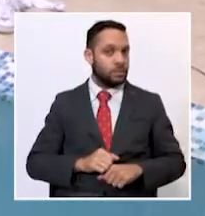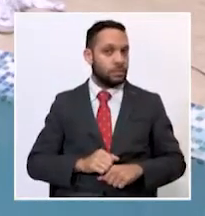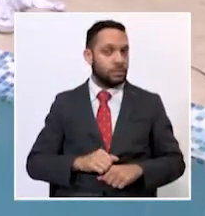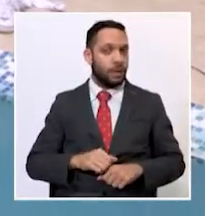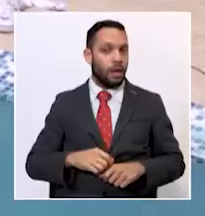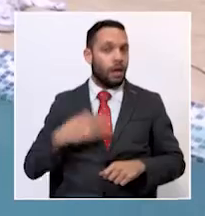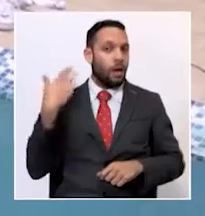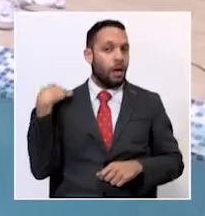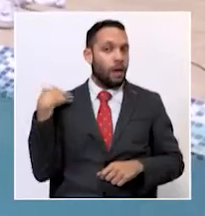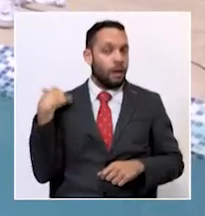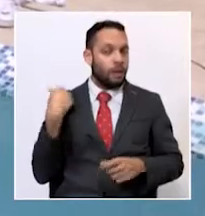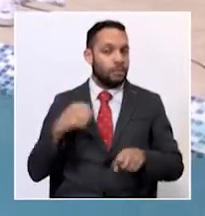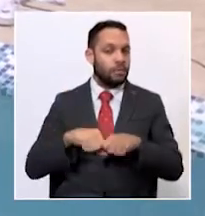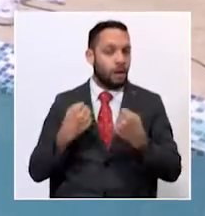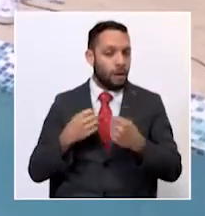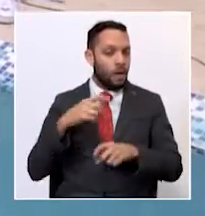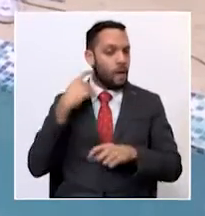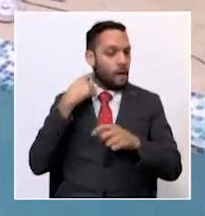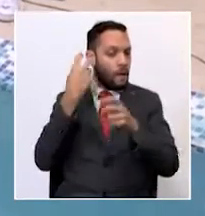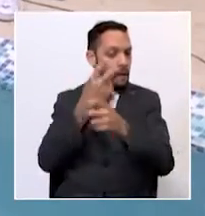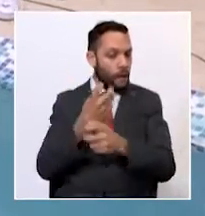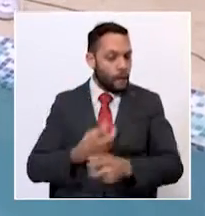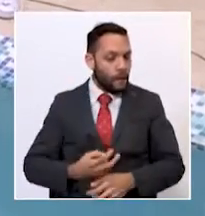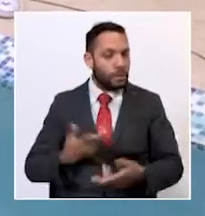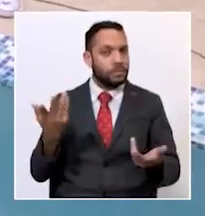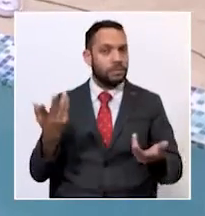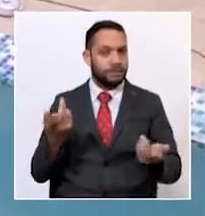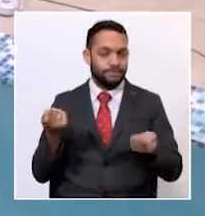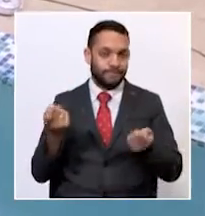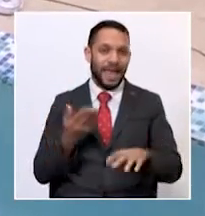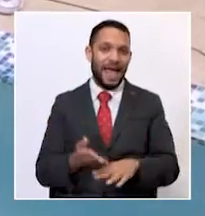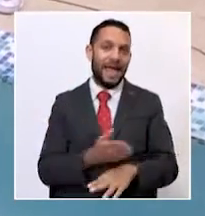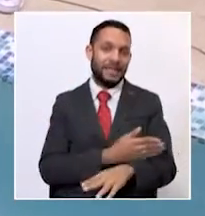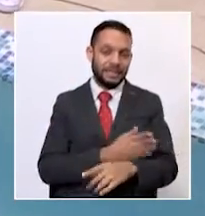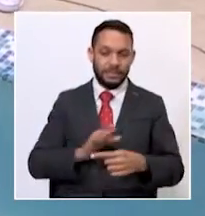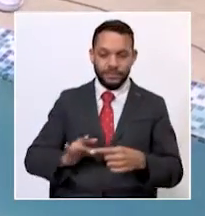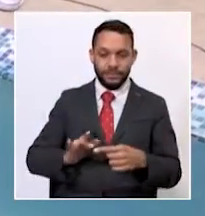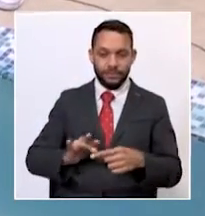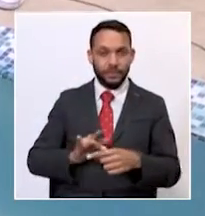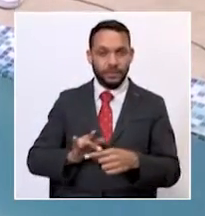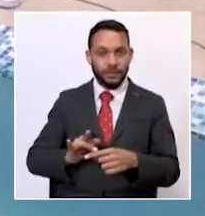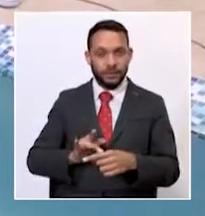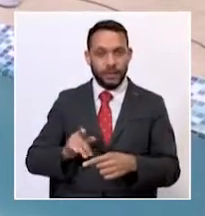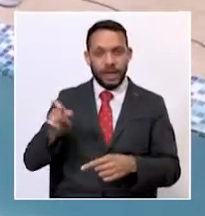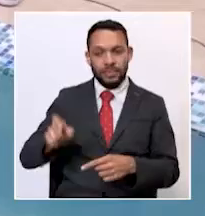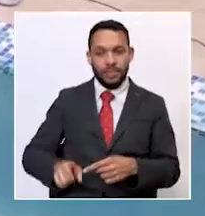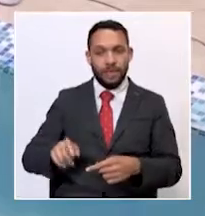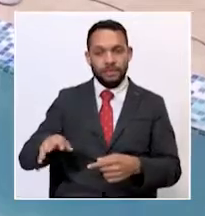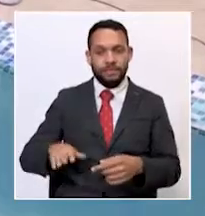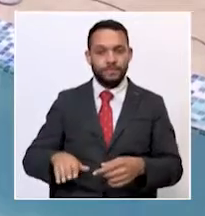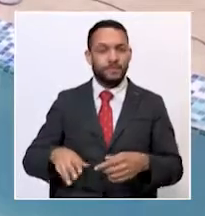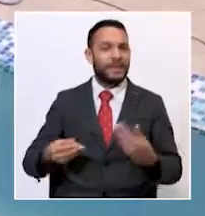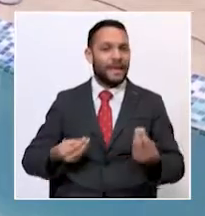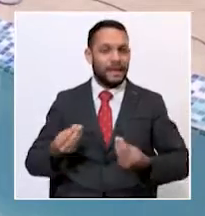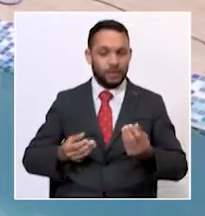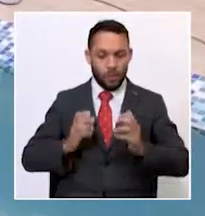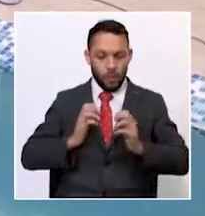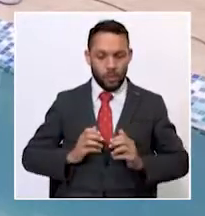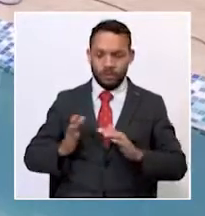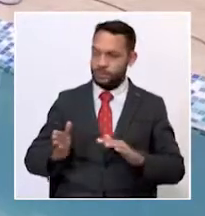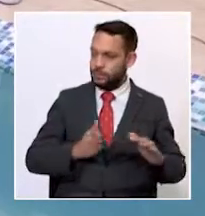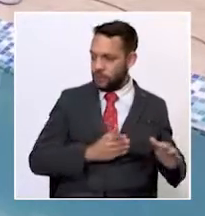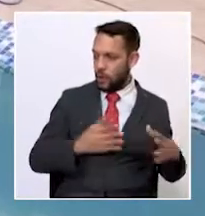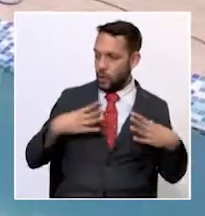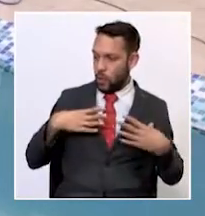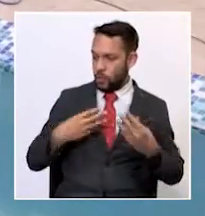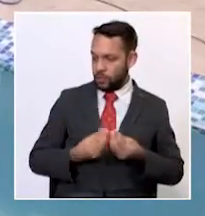columna y demás, pero el entrenamiento no es el paciente, es el entrenamiento que tienen que hacer ustedes mismos con su propio cuerpo. Al contrario, la postura